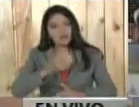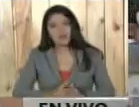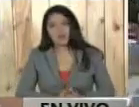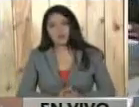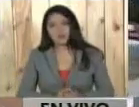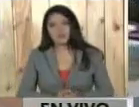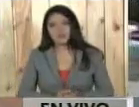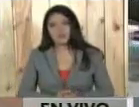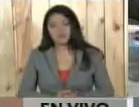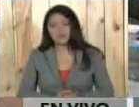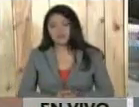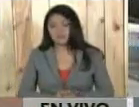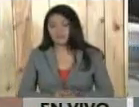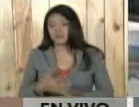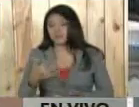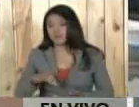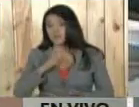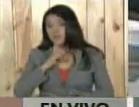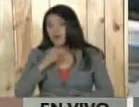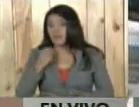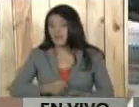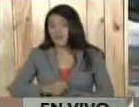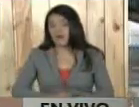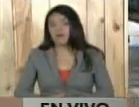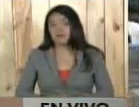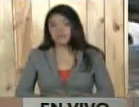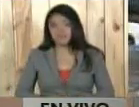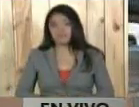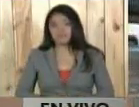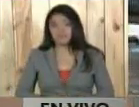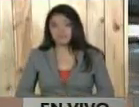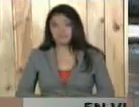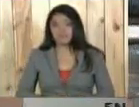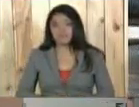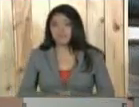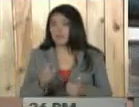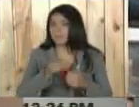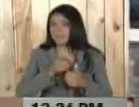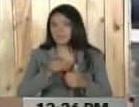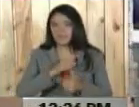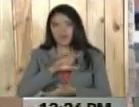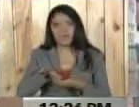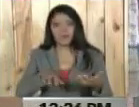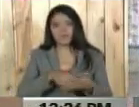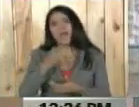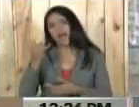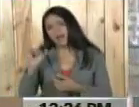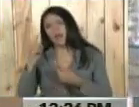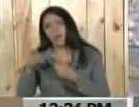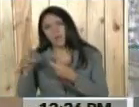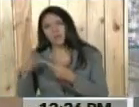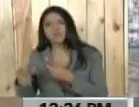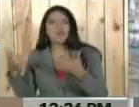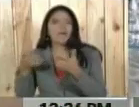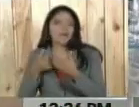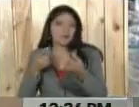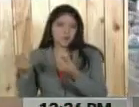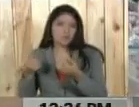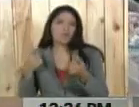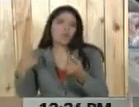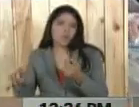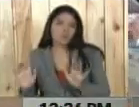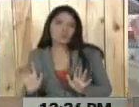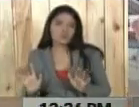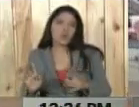una caída tan dura, es uno de los factores. Hay otros factores como la guerra económica